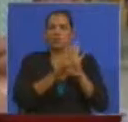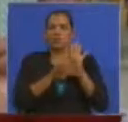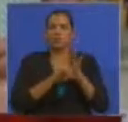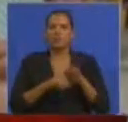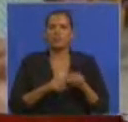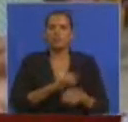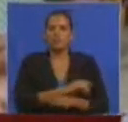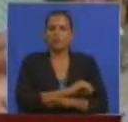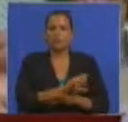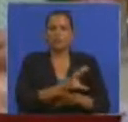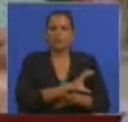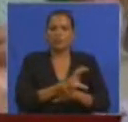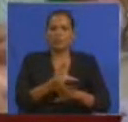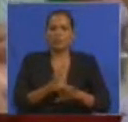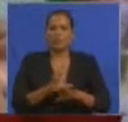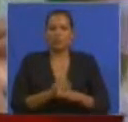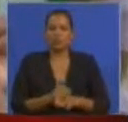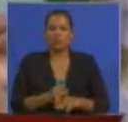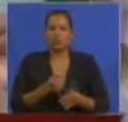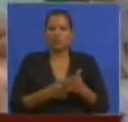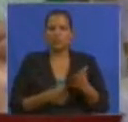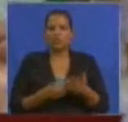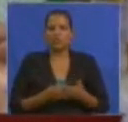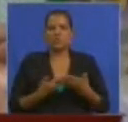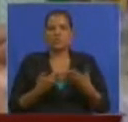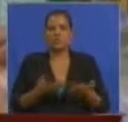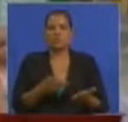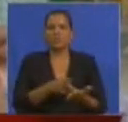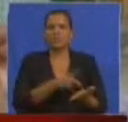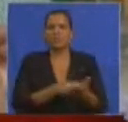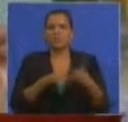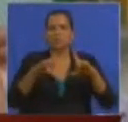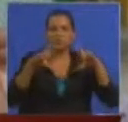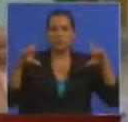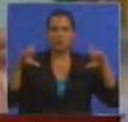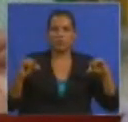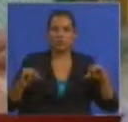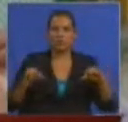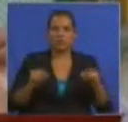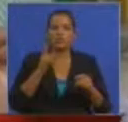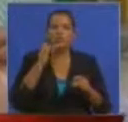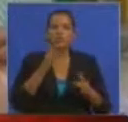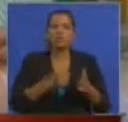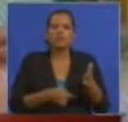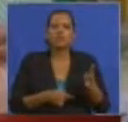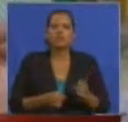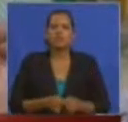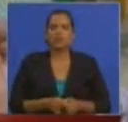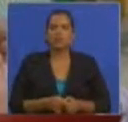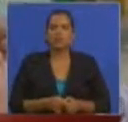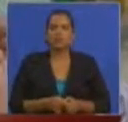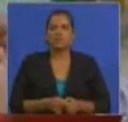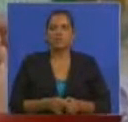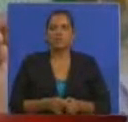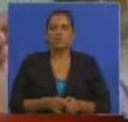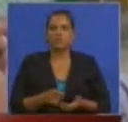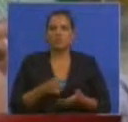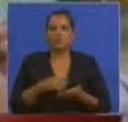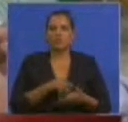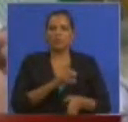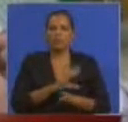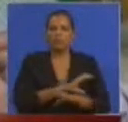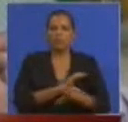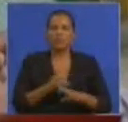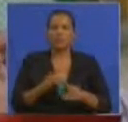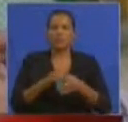las hectáreas del sector rural, lo único que da en este proceso es un certificado que indica y certifica de que la finca o la